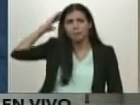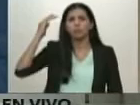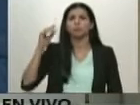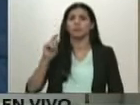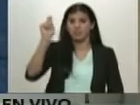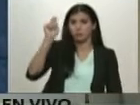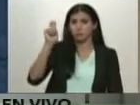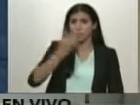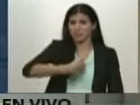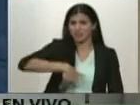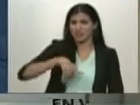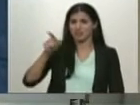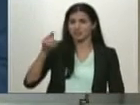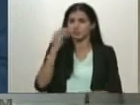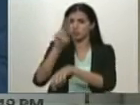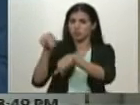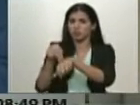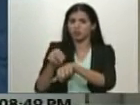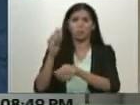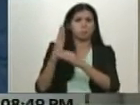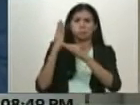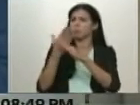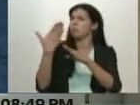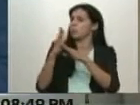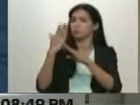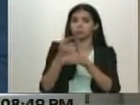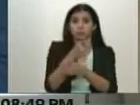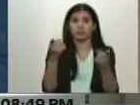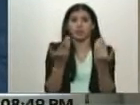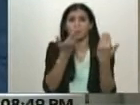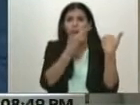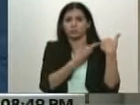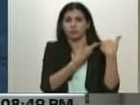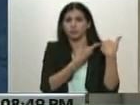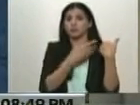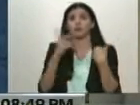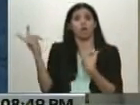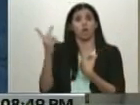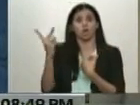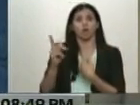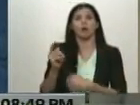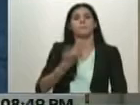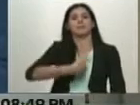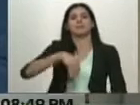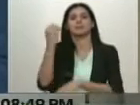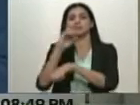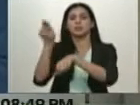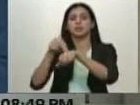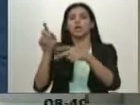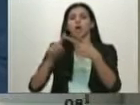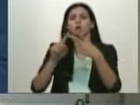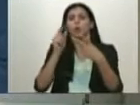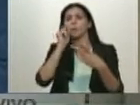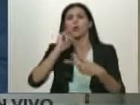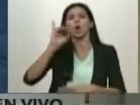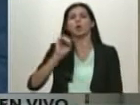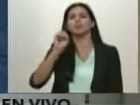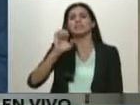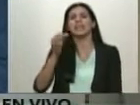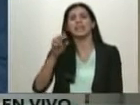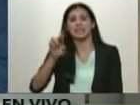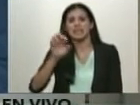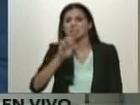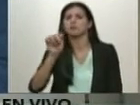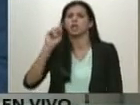José Guerra, ustedes dos son los responsables, ¿oyeron? Ante la historia. Los hago responsables, Ramos Alup y José Guerra, para que lo sepan. Como jefe de Estado lo digo,